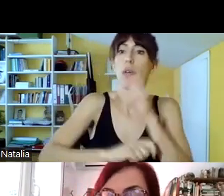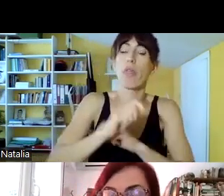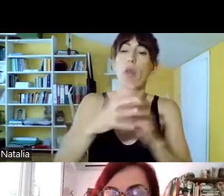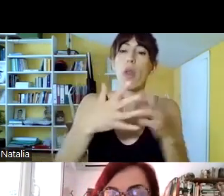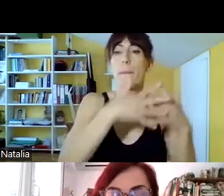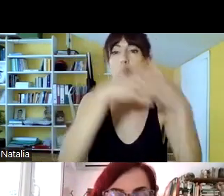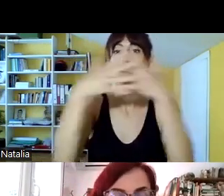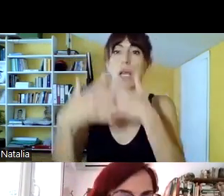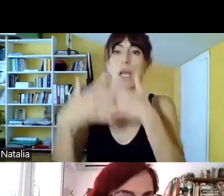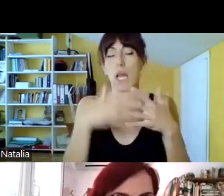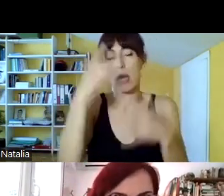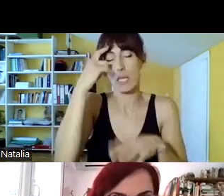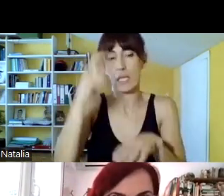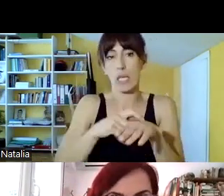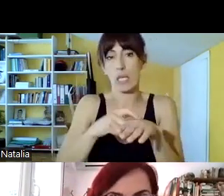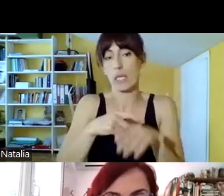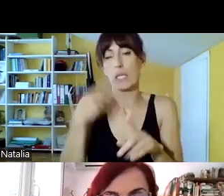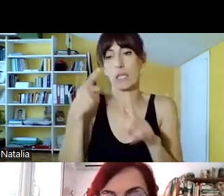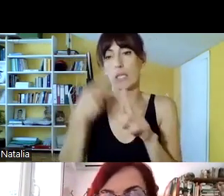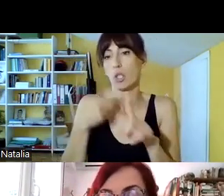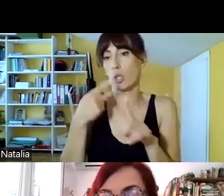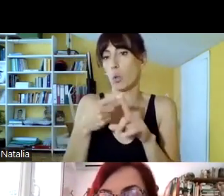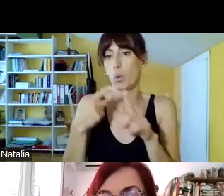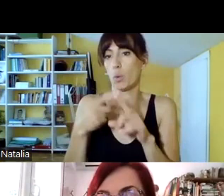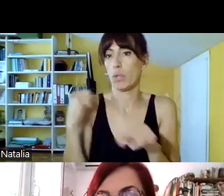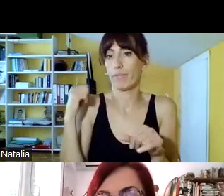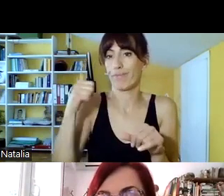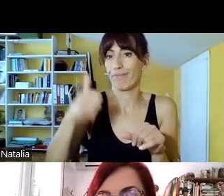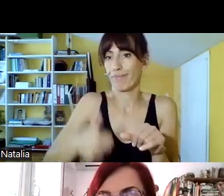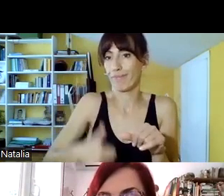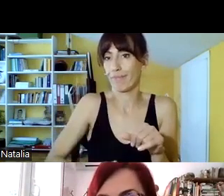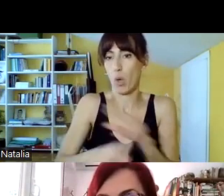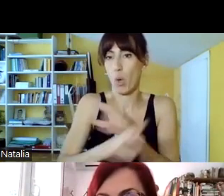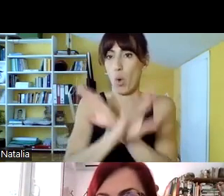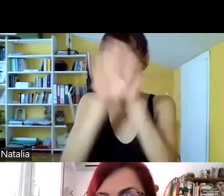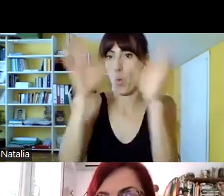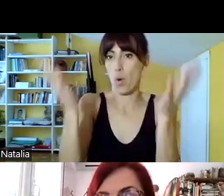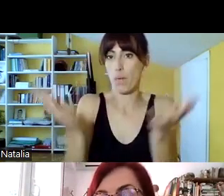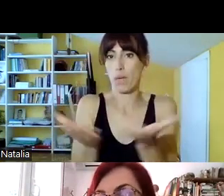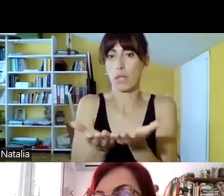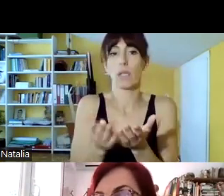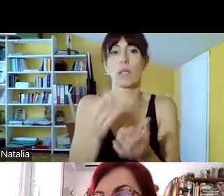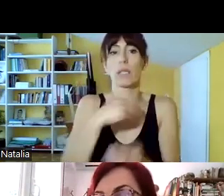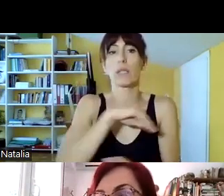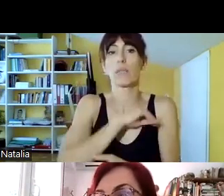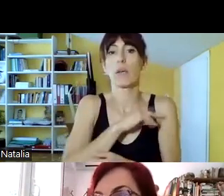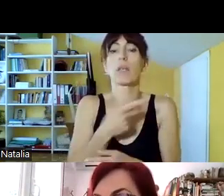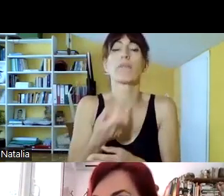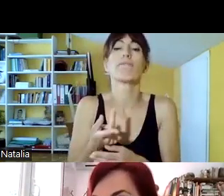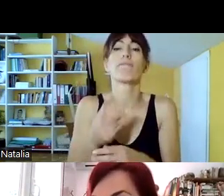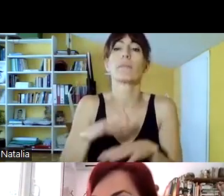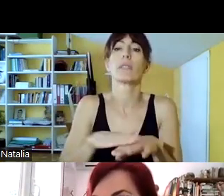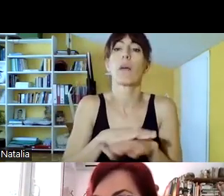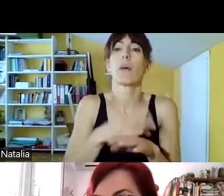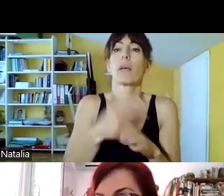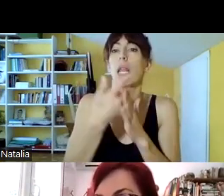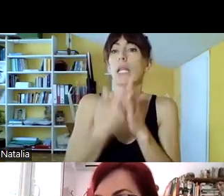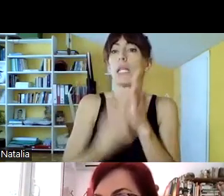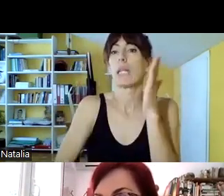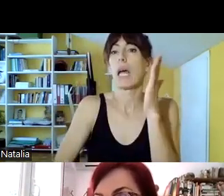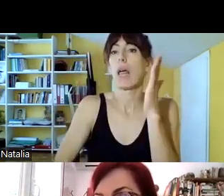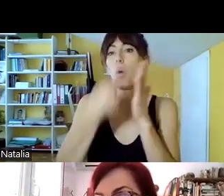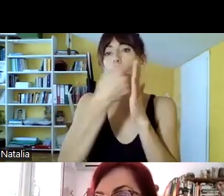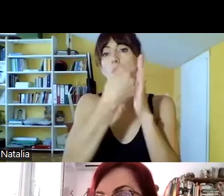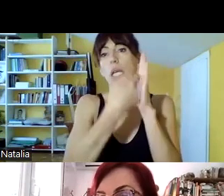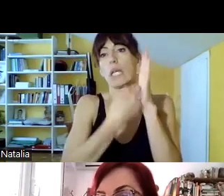que es la que se usa prácticamente de forma universal en nuestro país, y que está basada en listados de síntomas, ¿no? Donde